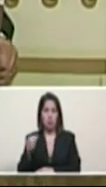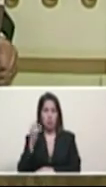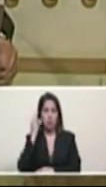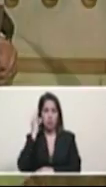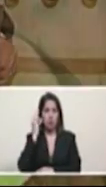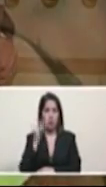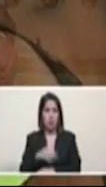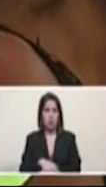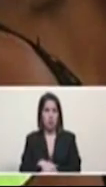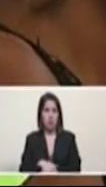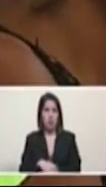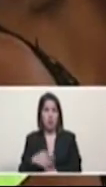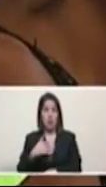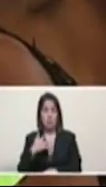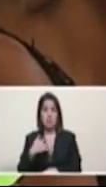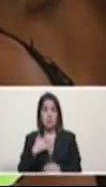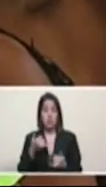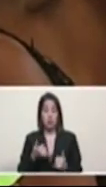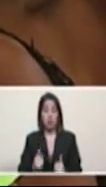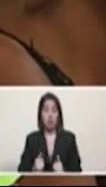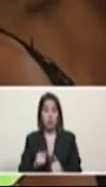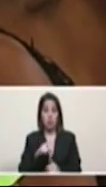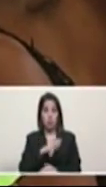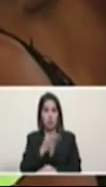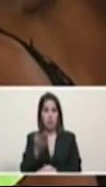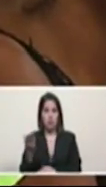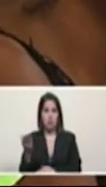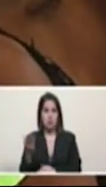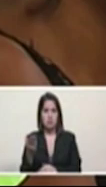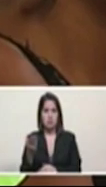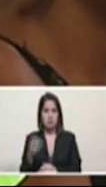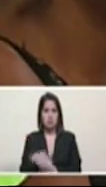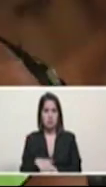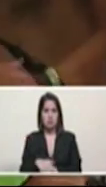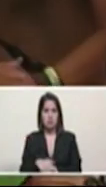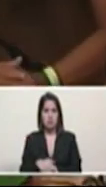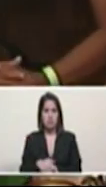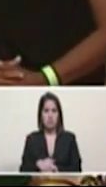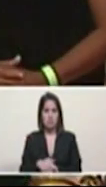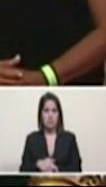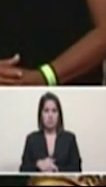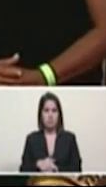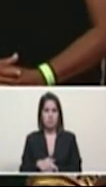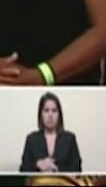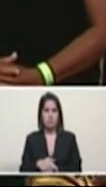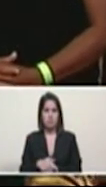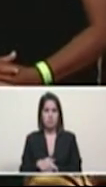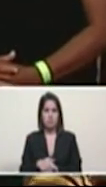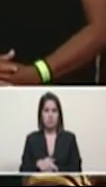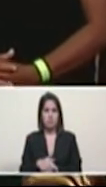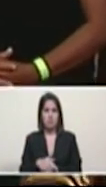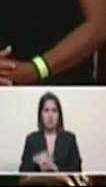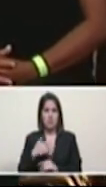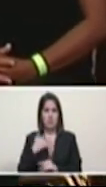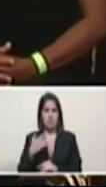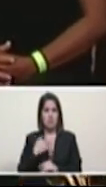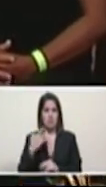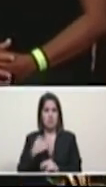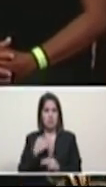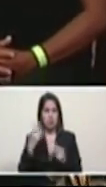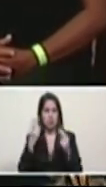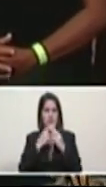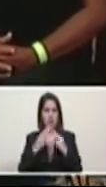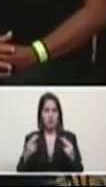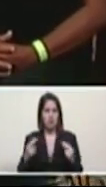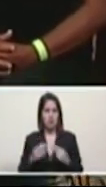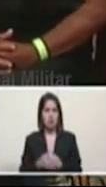constitucional Nicolás Maduro Moros fijó la meta de hacer a Venezuela una potencia agrícola como acción fundamental de su nuevo mandato